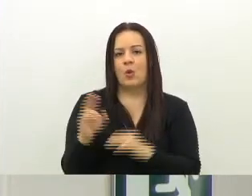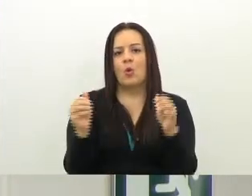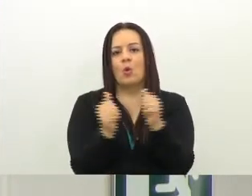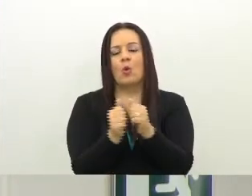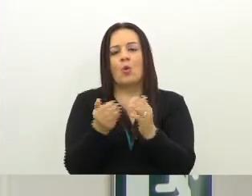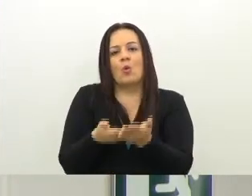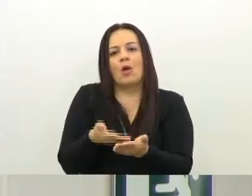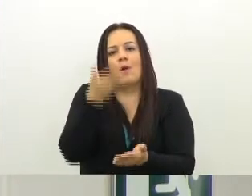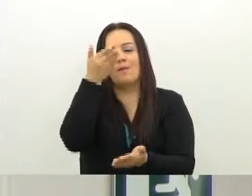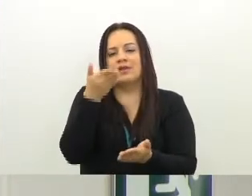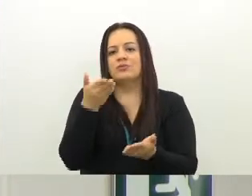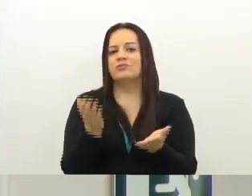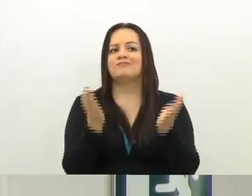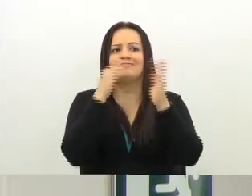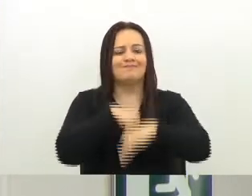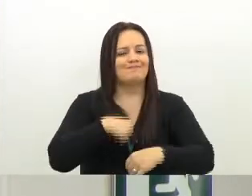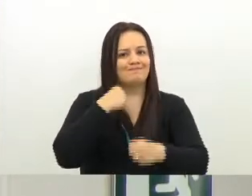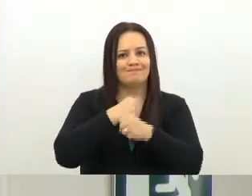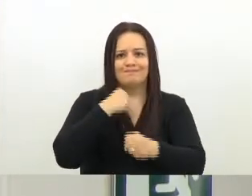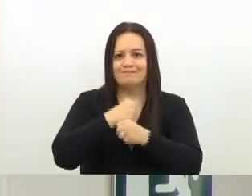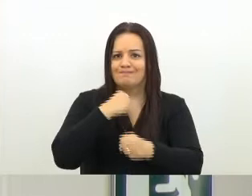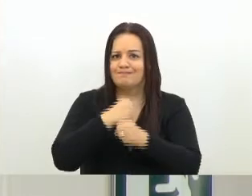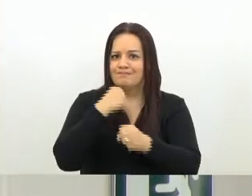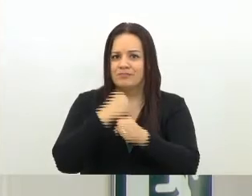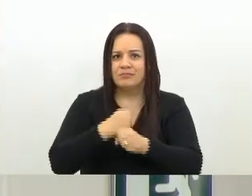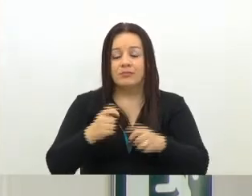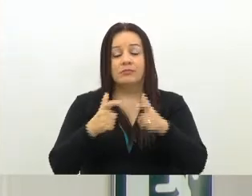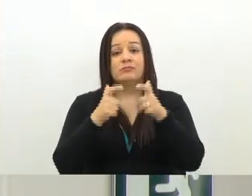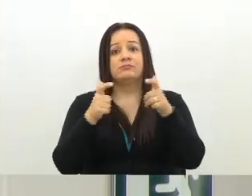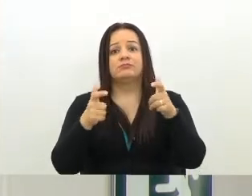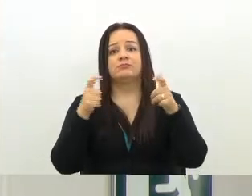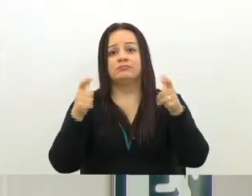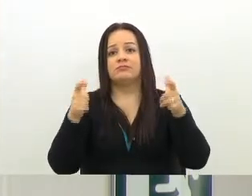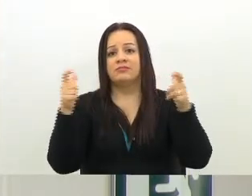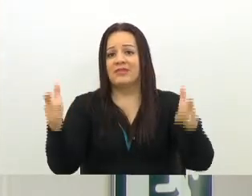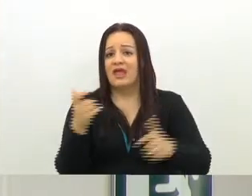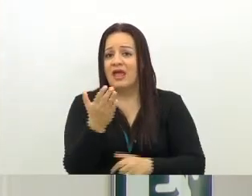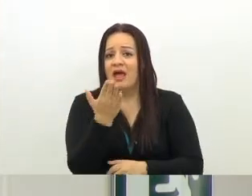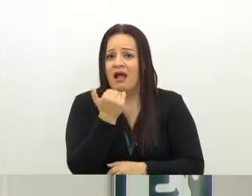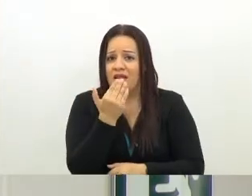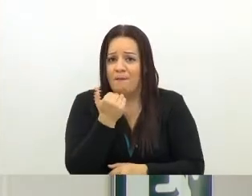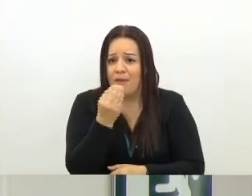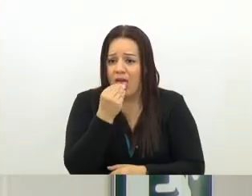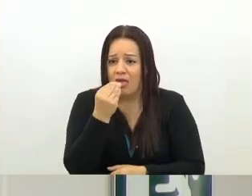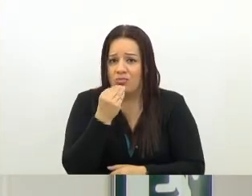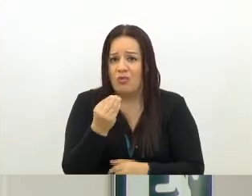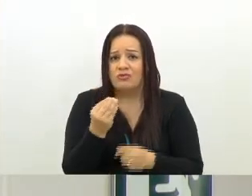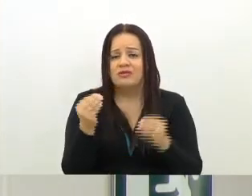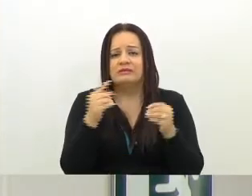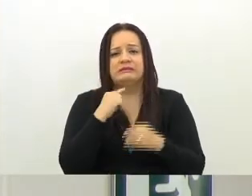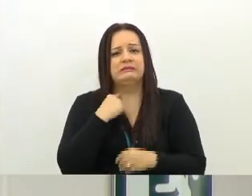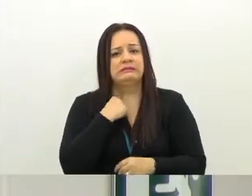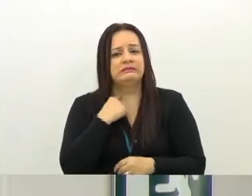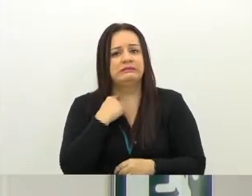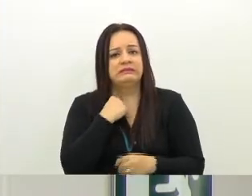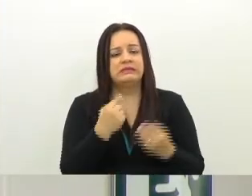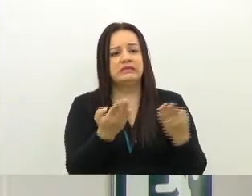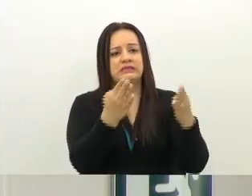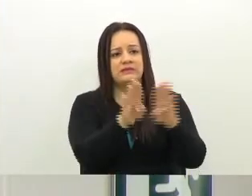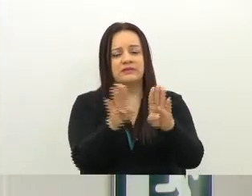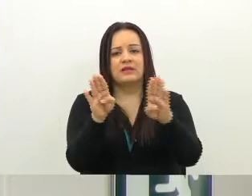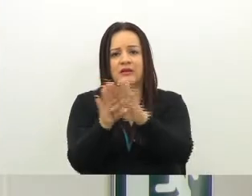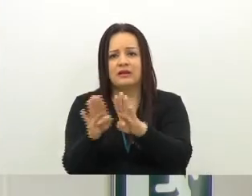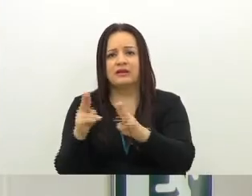en el desempleo galopante, alimentos más caros, cierre de locales